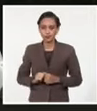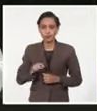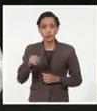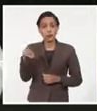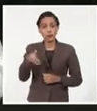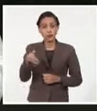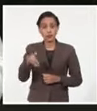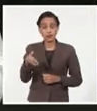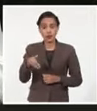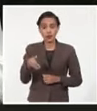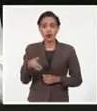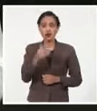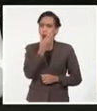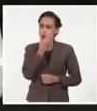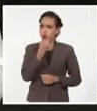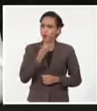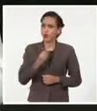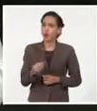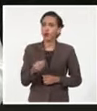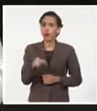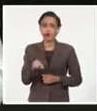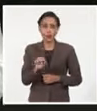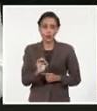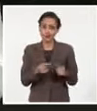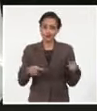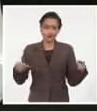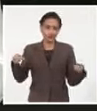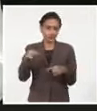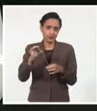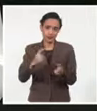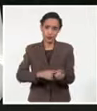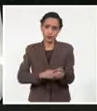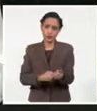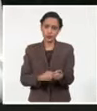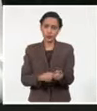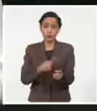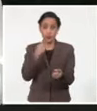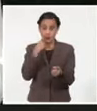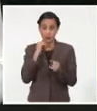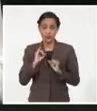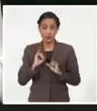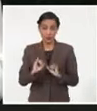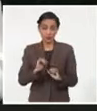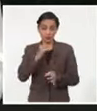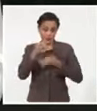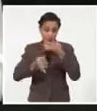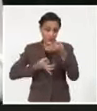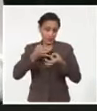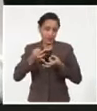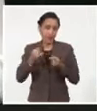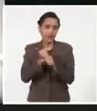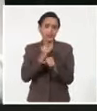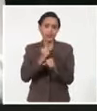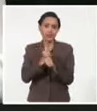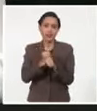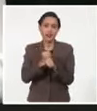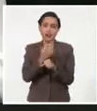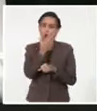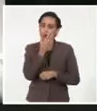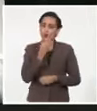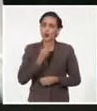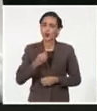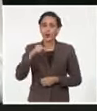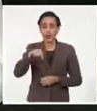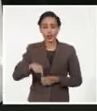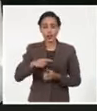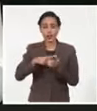participaron las nuevas generaciones con un protagonismo como es habitual. Para ampliarnos precisamente sobre el quehacer de esta vanguardia juvenil acá